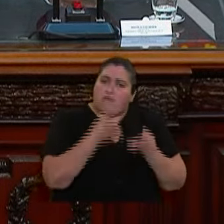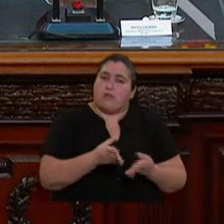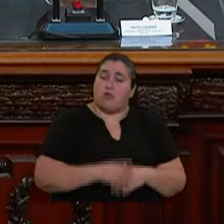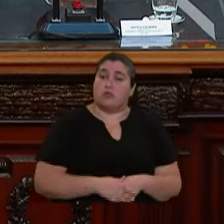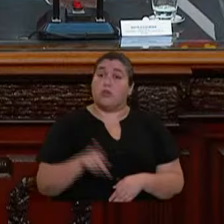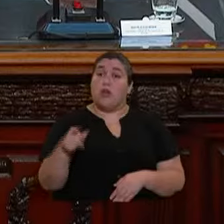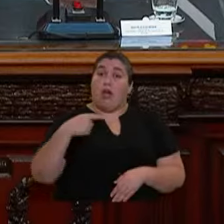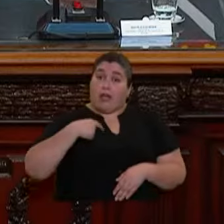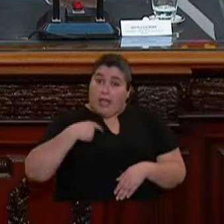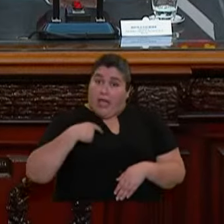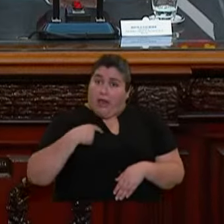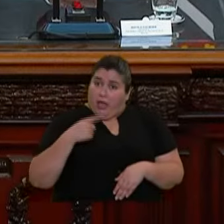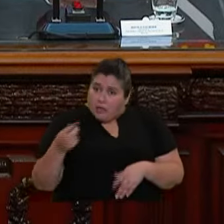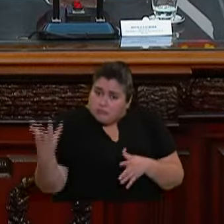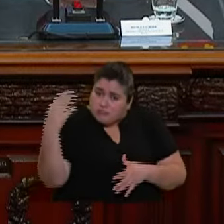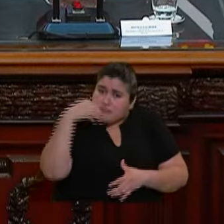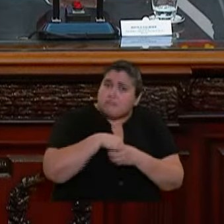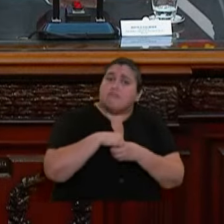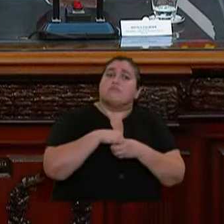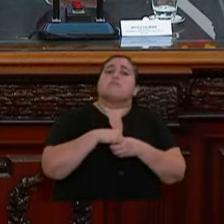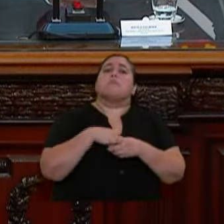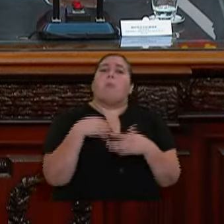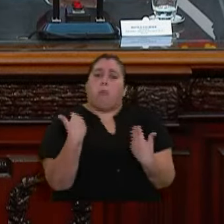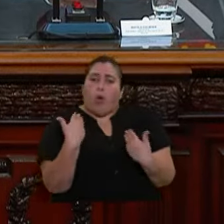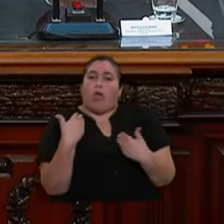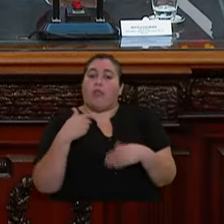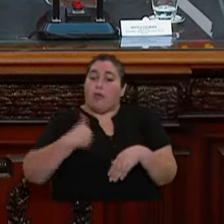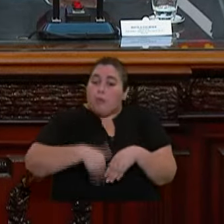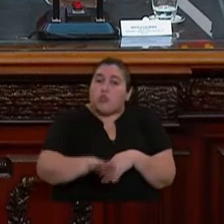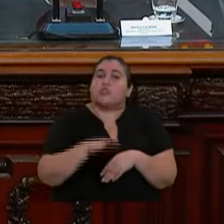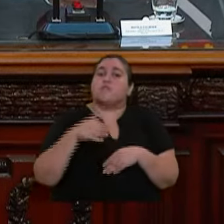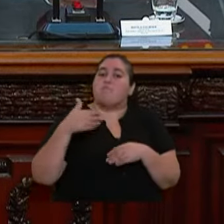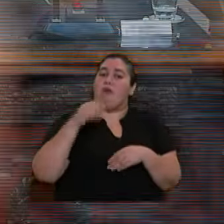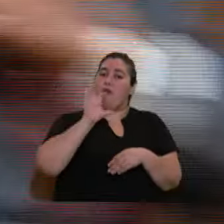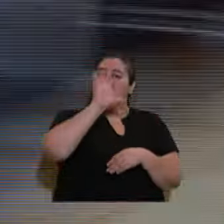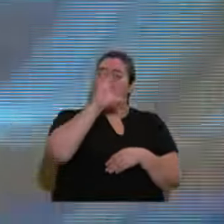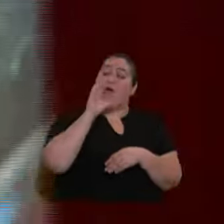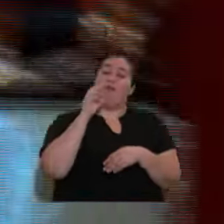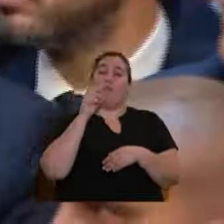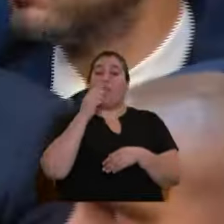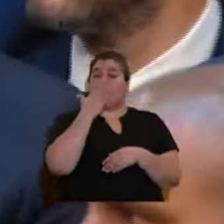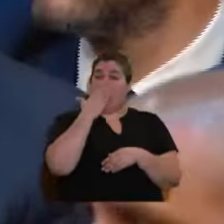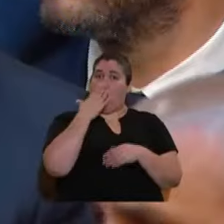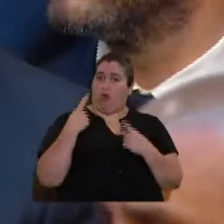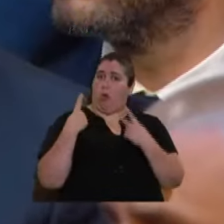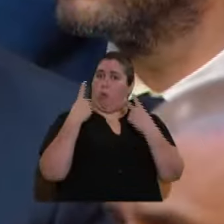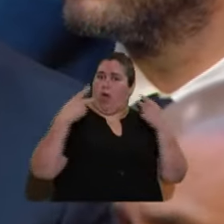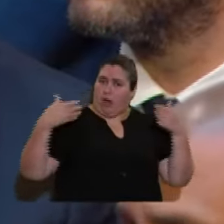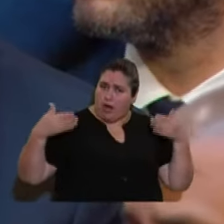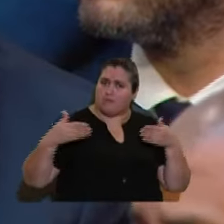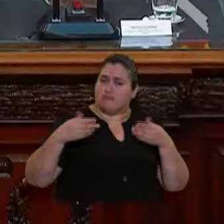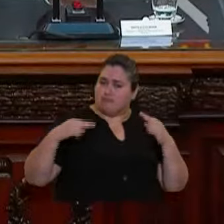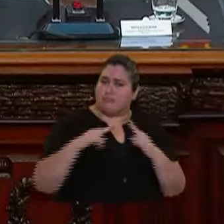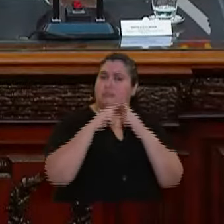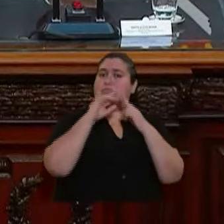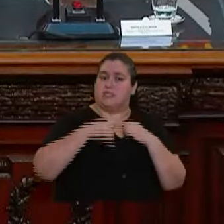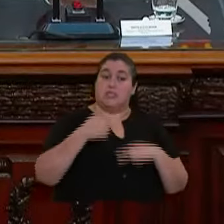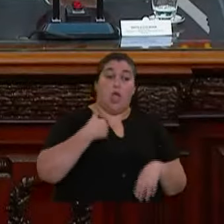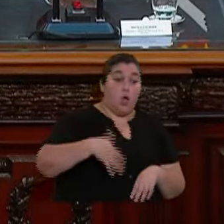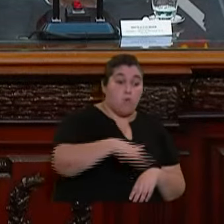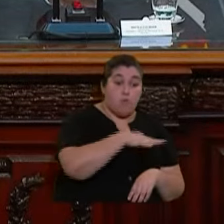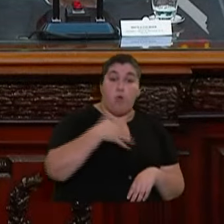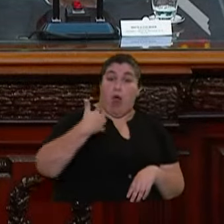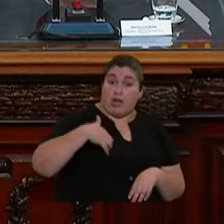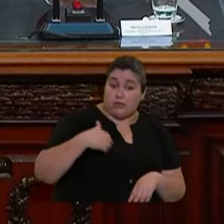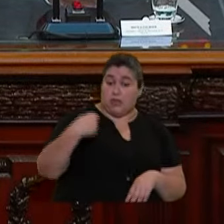estar a la altura de las circunstancias y presentarse en Córdoba a firmar el Pacto de Mayo, tanto yo como el pueblo argentino reconoceremos